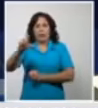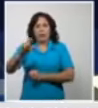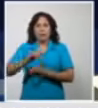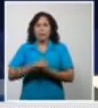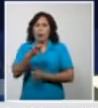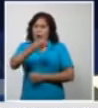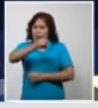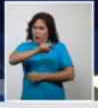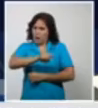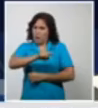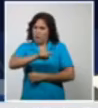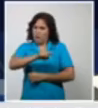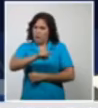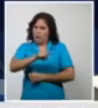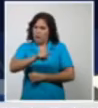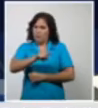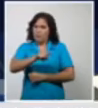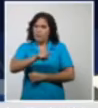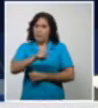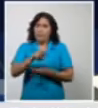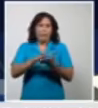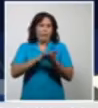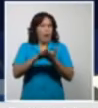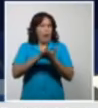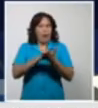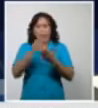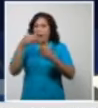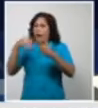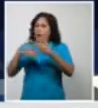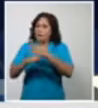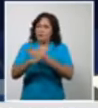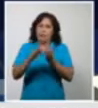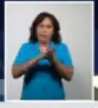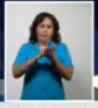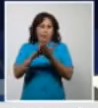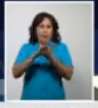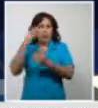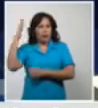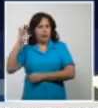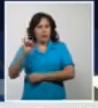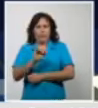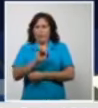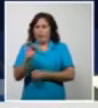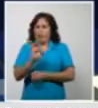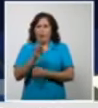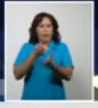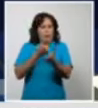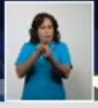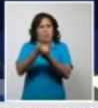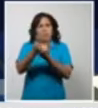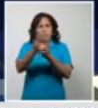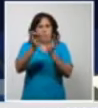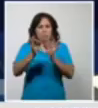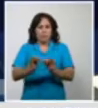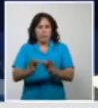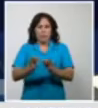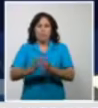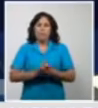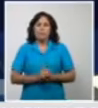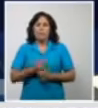país no se produjeron ni entradas ni salidas al exterior y por lo tanto se mantienen en